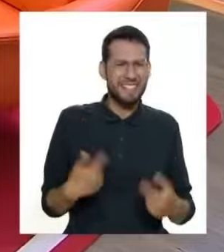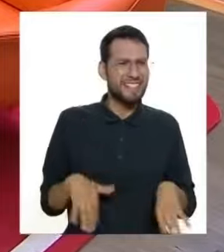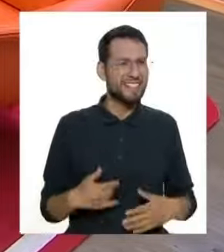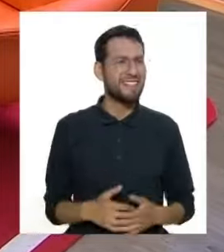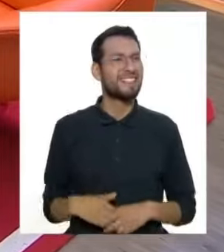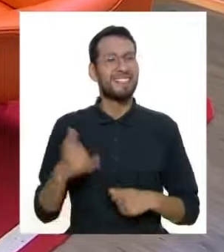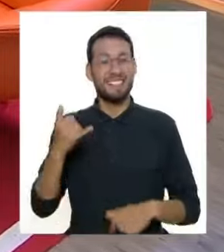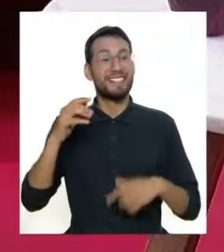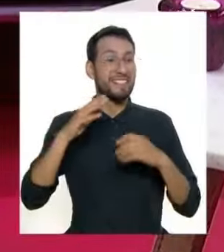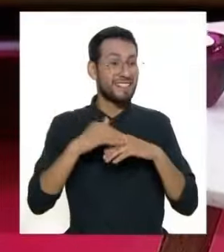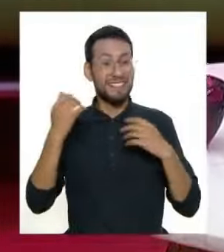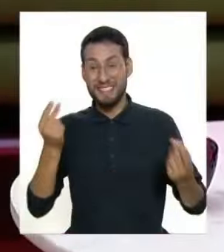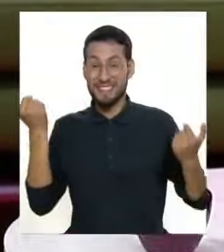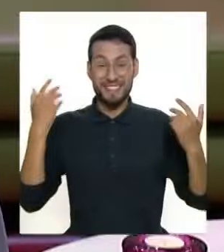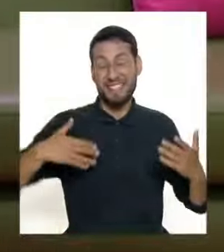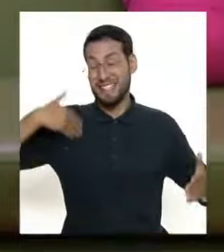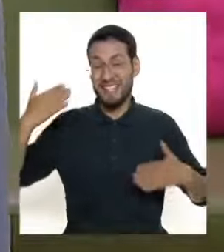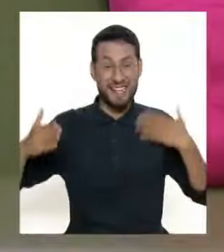felices!